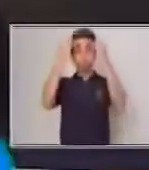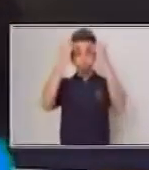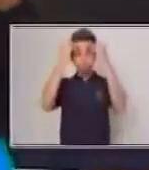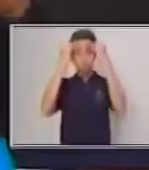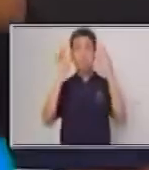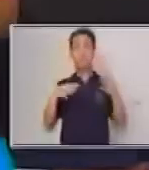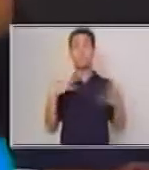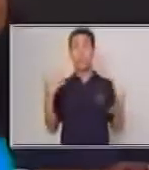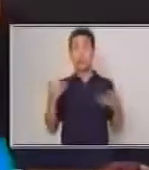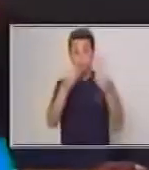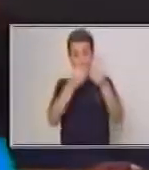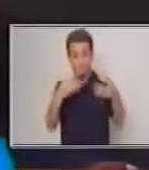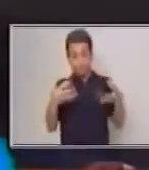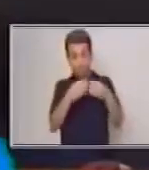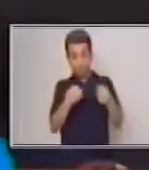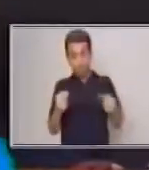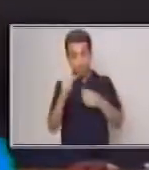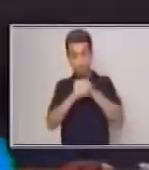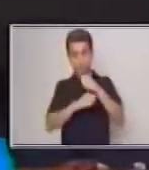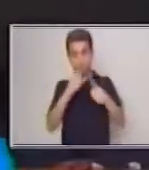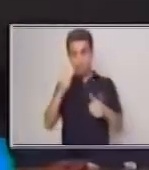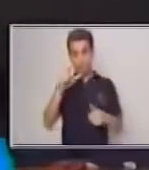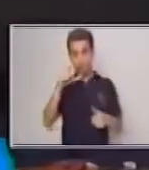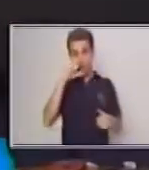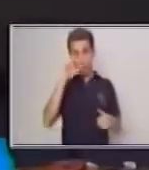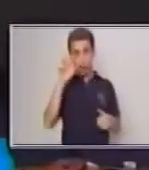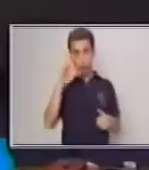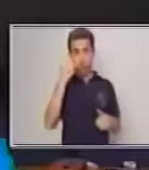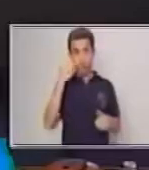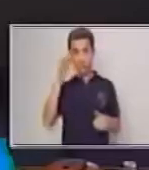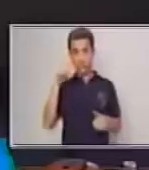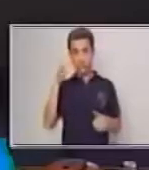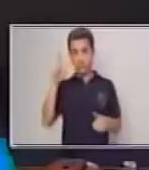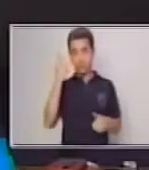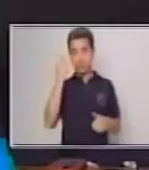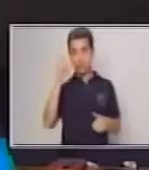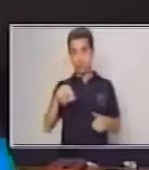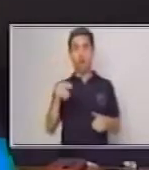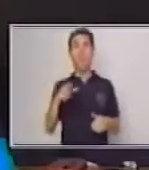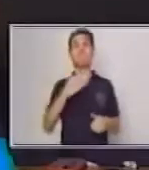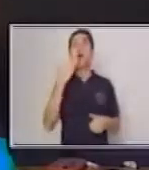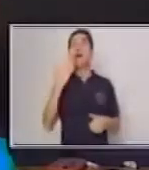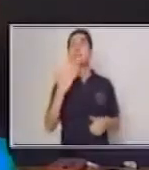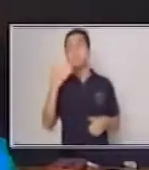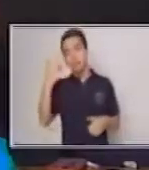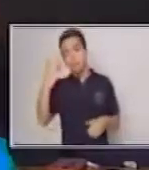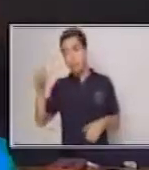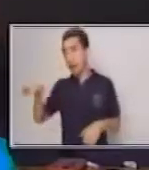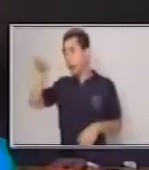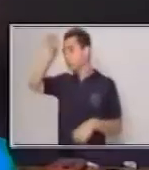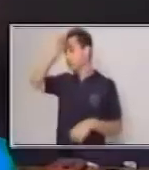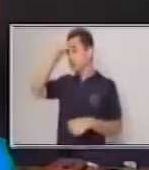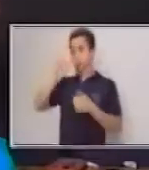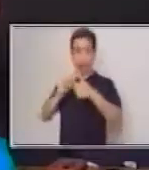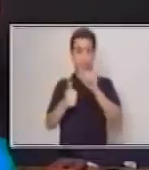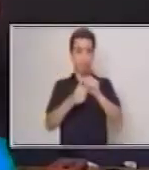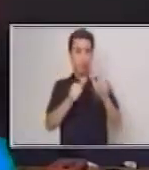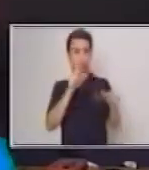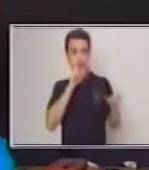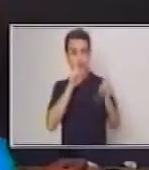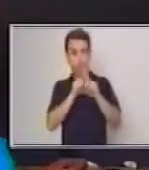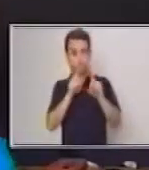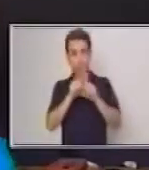la factorización es sencilla si tenemos las bases de aritmética y las bases algebraicas.